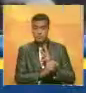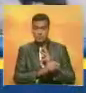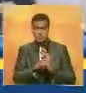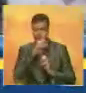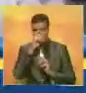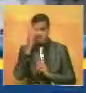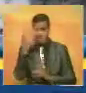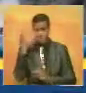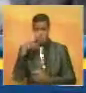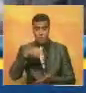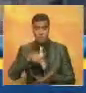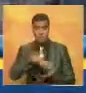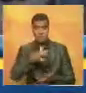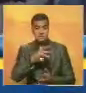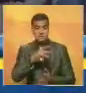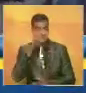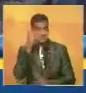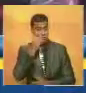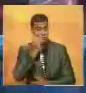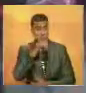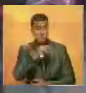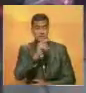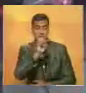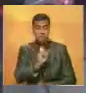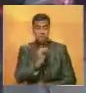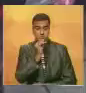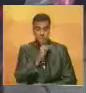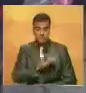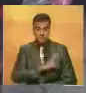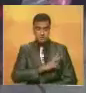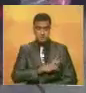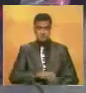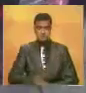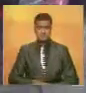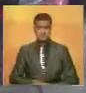2006. Desde el estado Sucre, Joan Natalie Ceballos, Noticiero Venevisión.